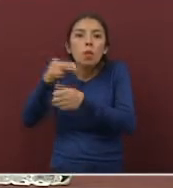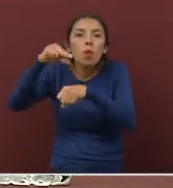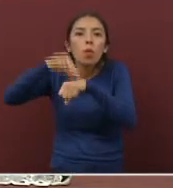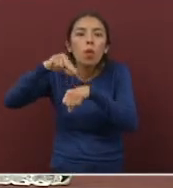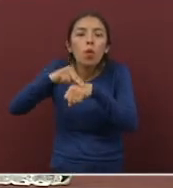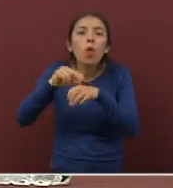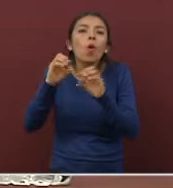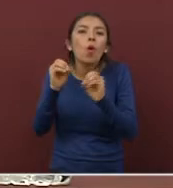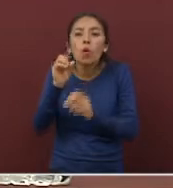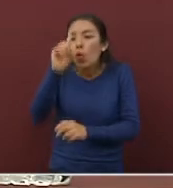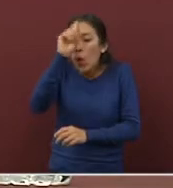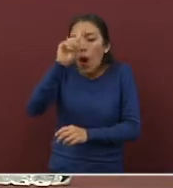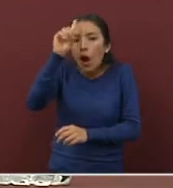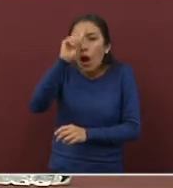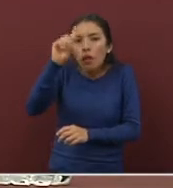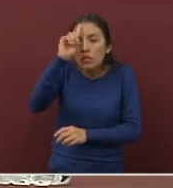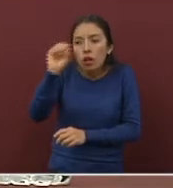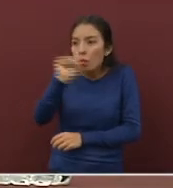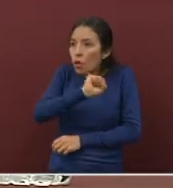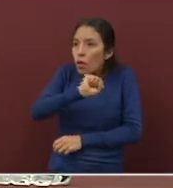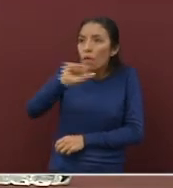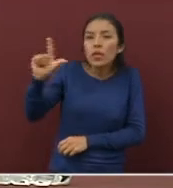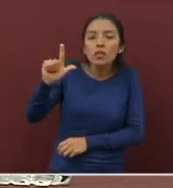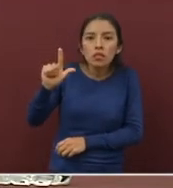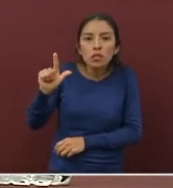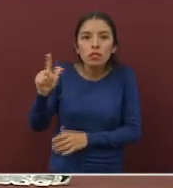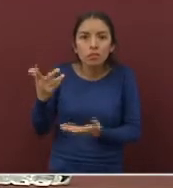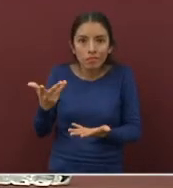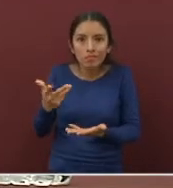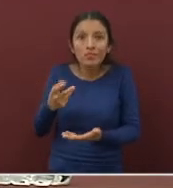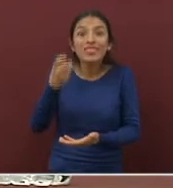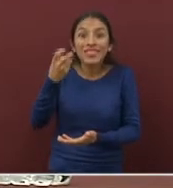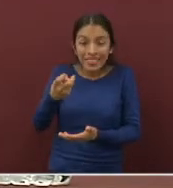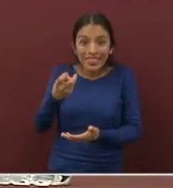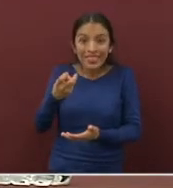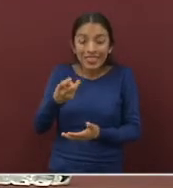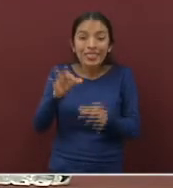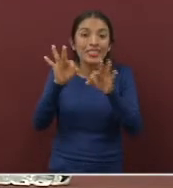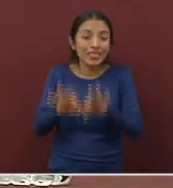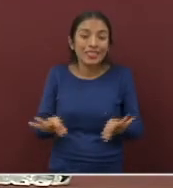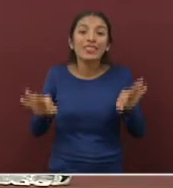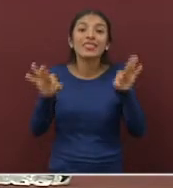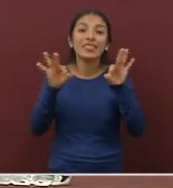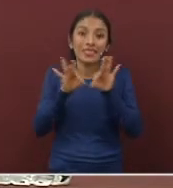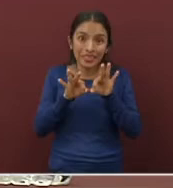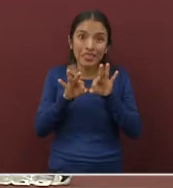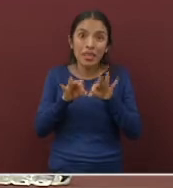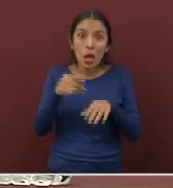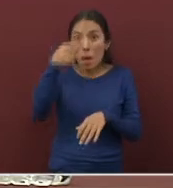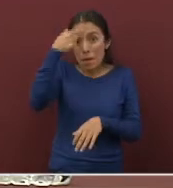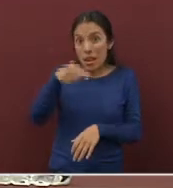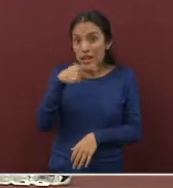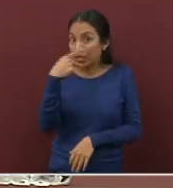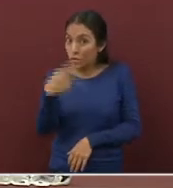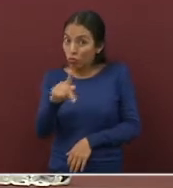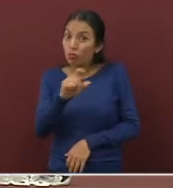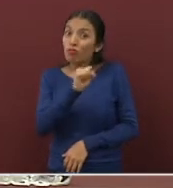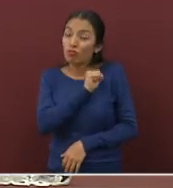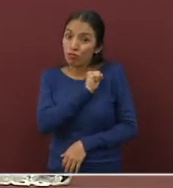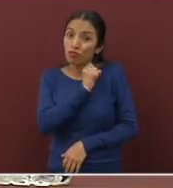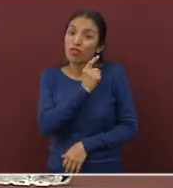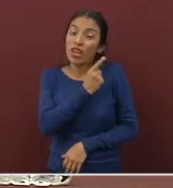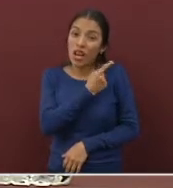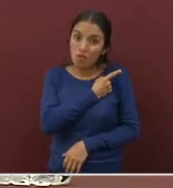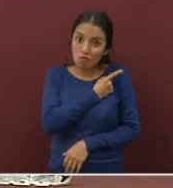médico especialista de eso depende que su vida y salud estén protegidos